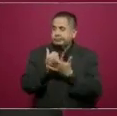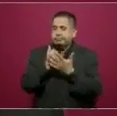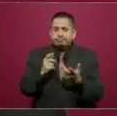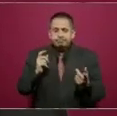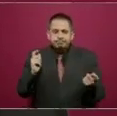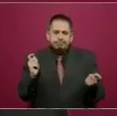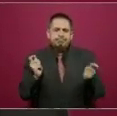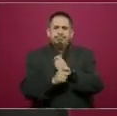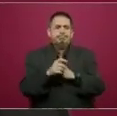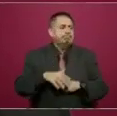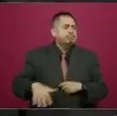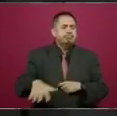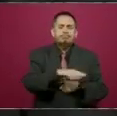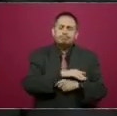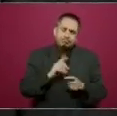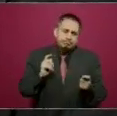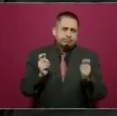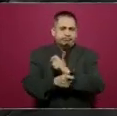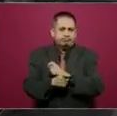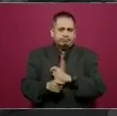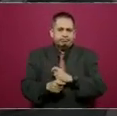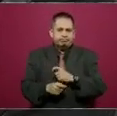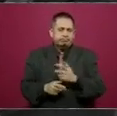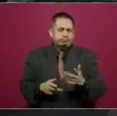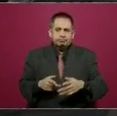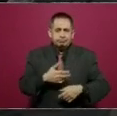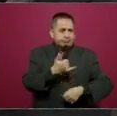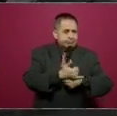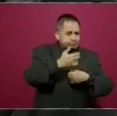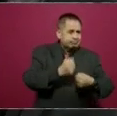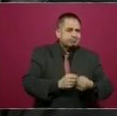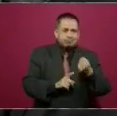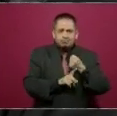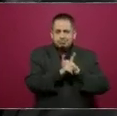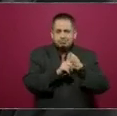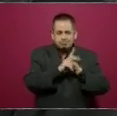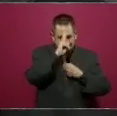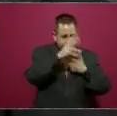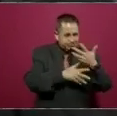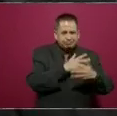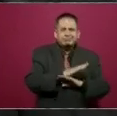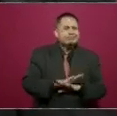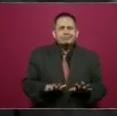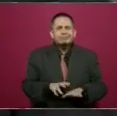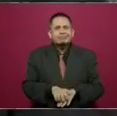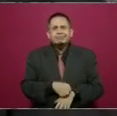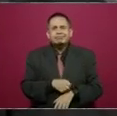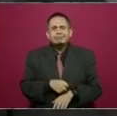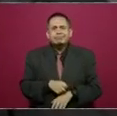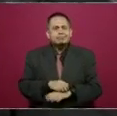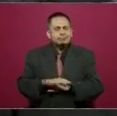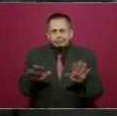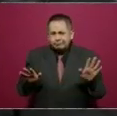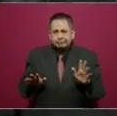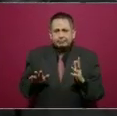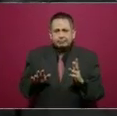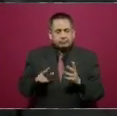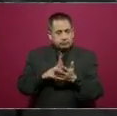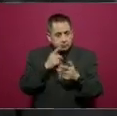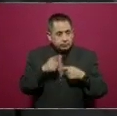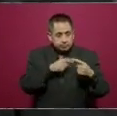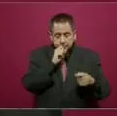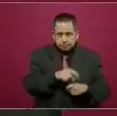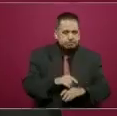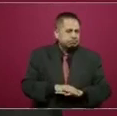cambiar esta situación de inseguridad, de violencia, no volver a caer en lo mismo.